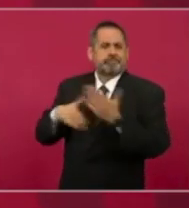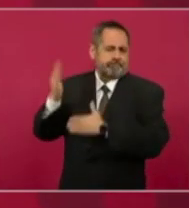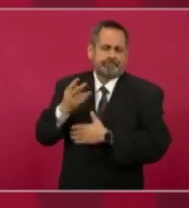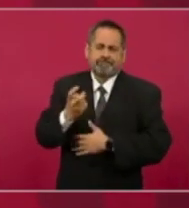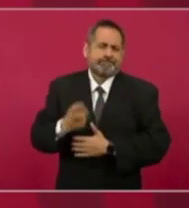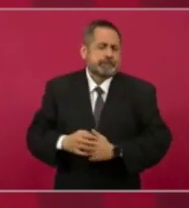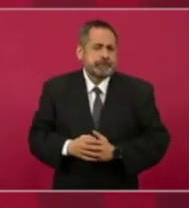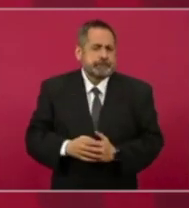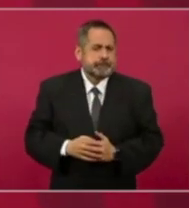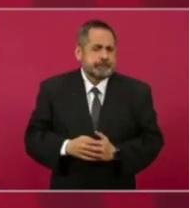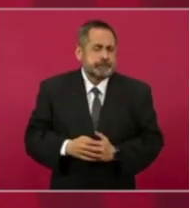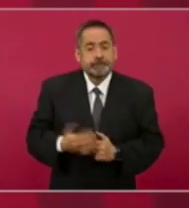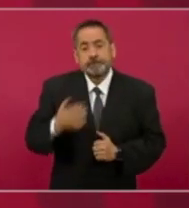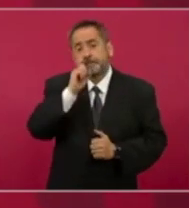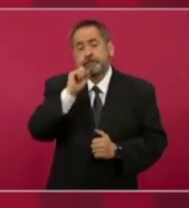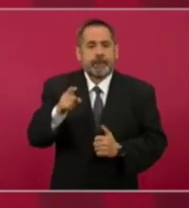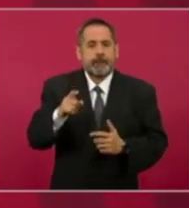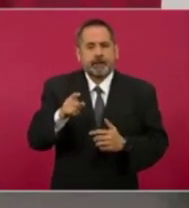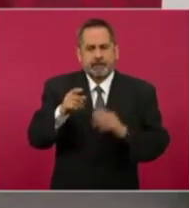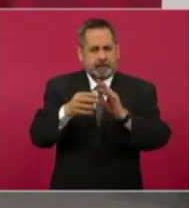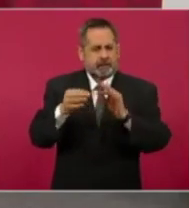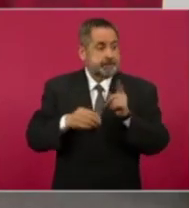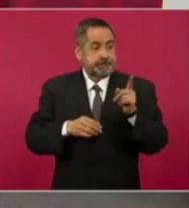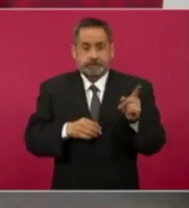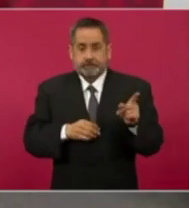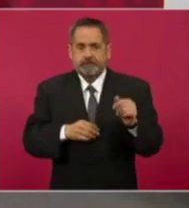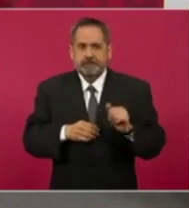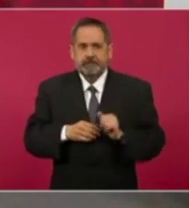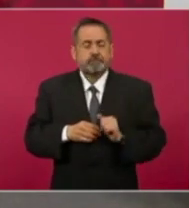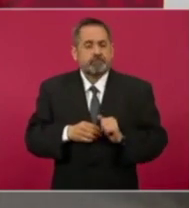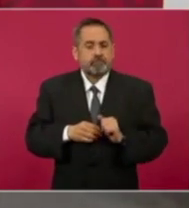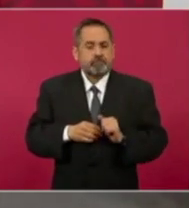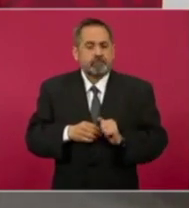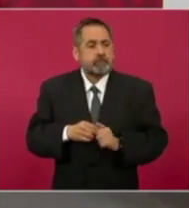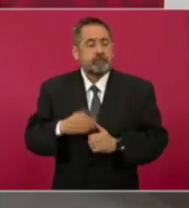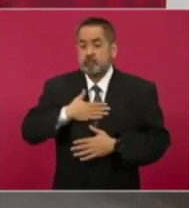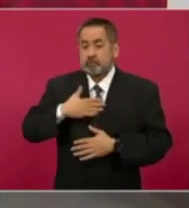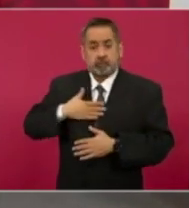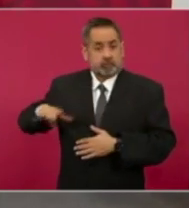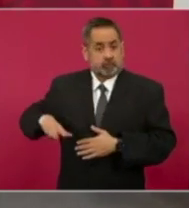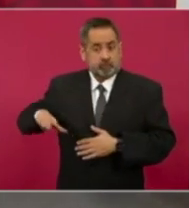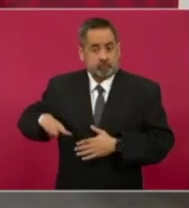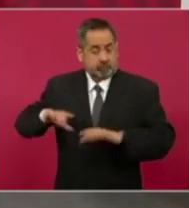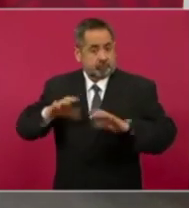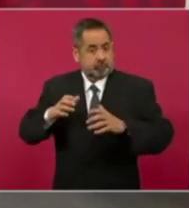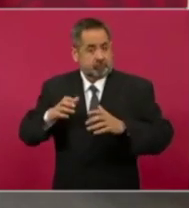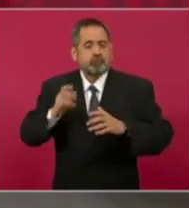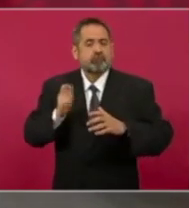Y han tenido de parte de nuestro gobierno